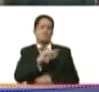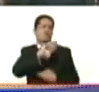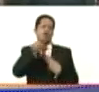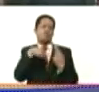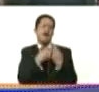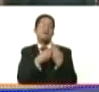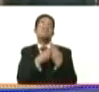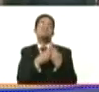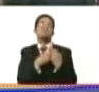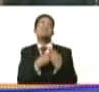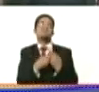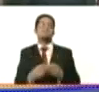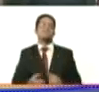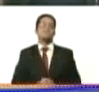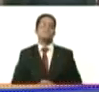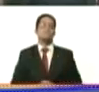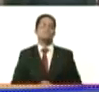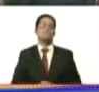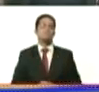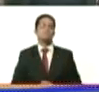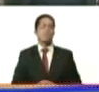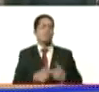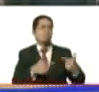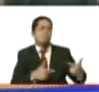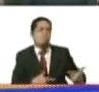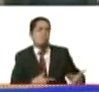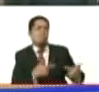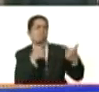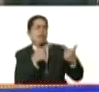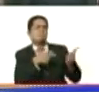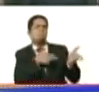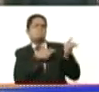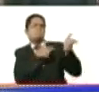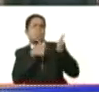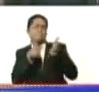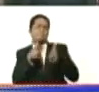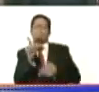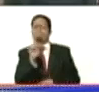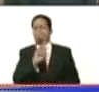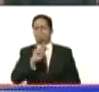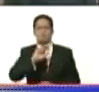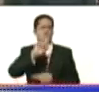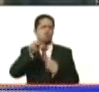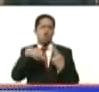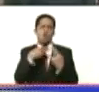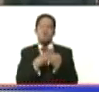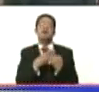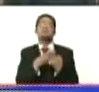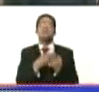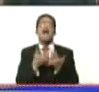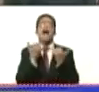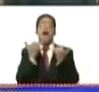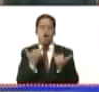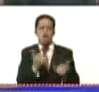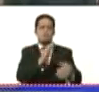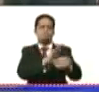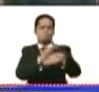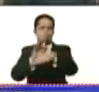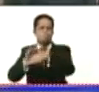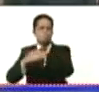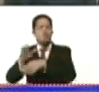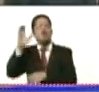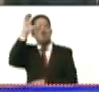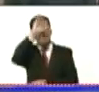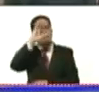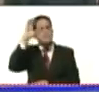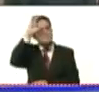ni un enfrentamiento armado más. Busquemos a través de la conciencia, de la